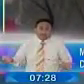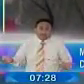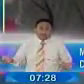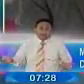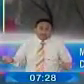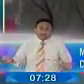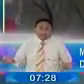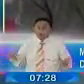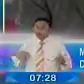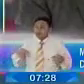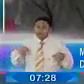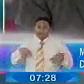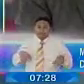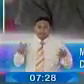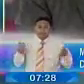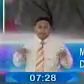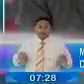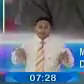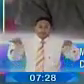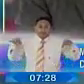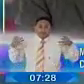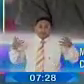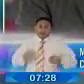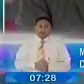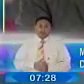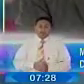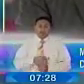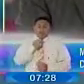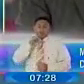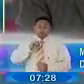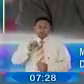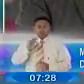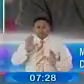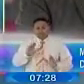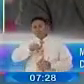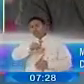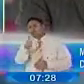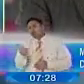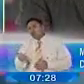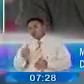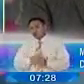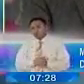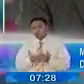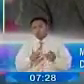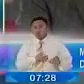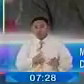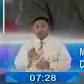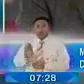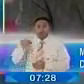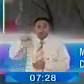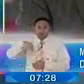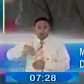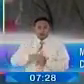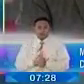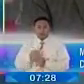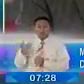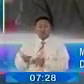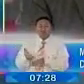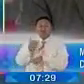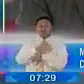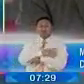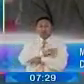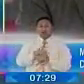misma consideración, pero nosotros habíamos establecido un plan B, que era usar un saldo de una línea de crédito con el